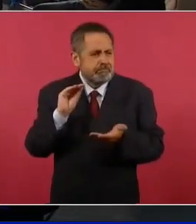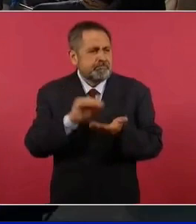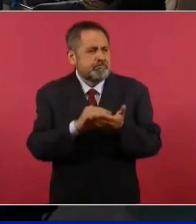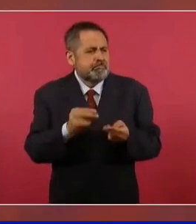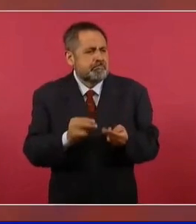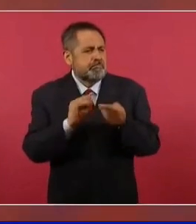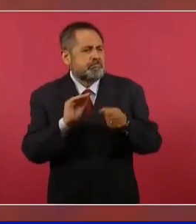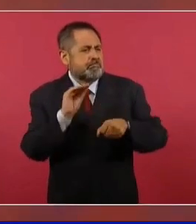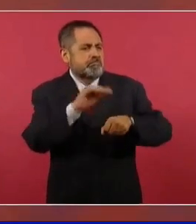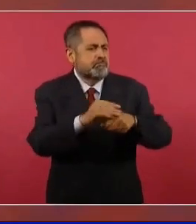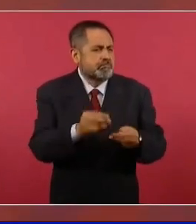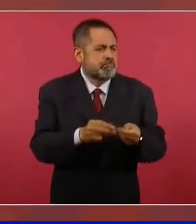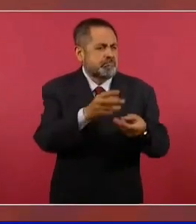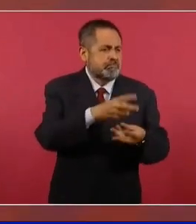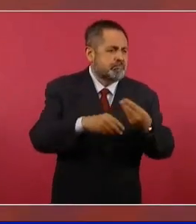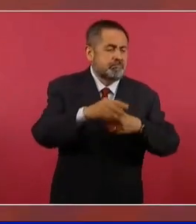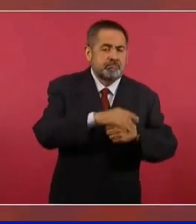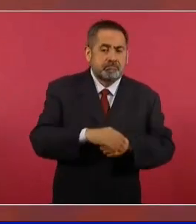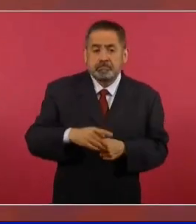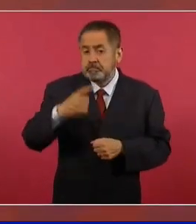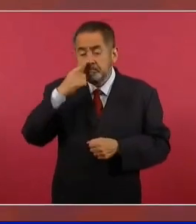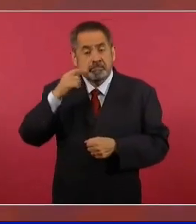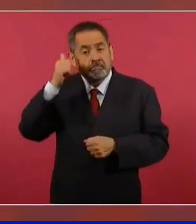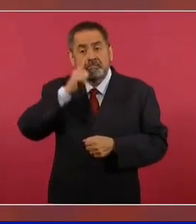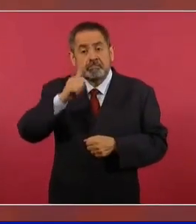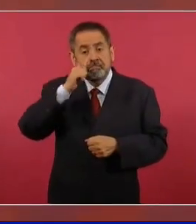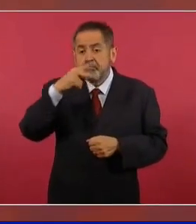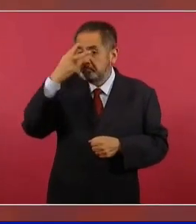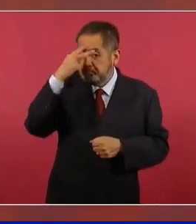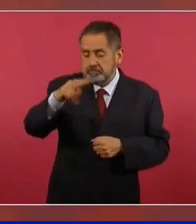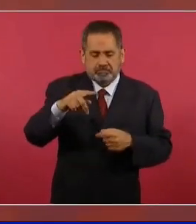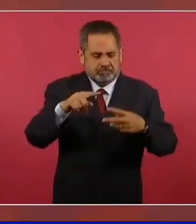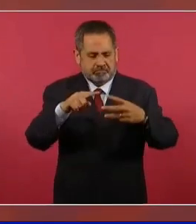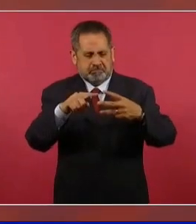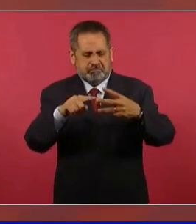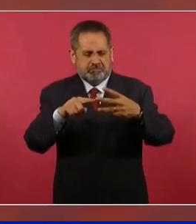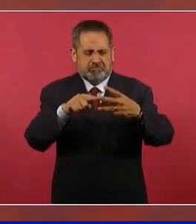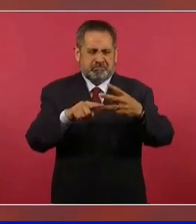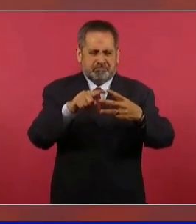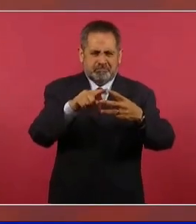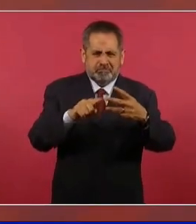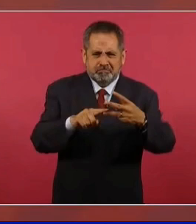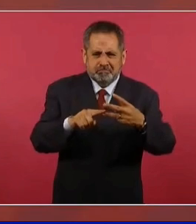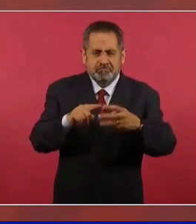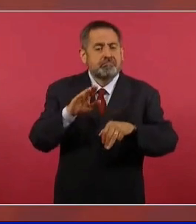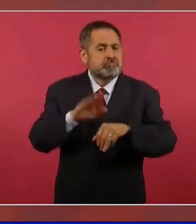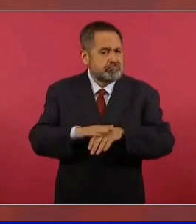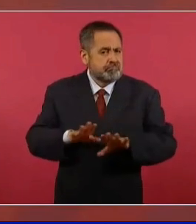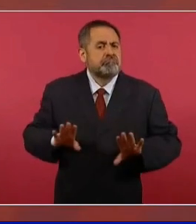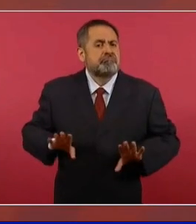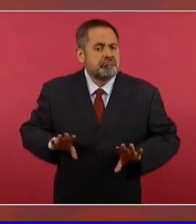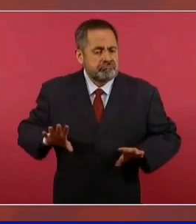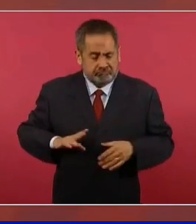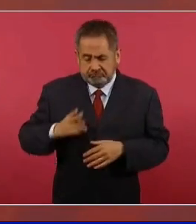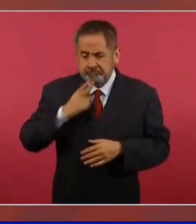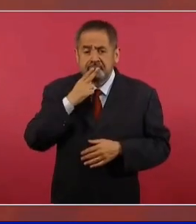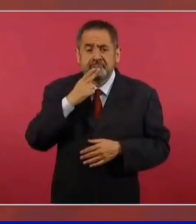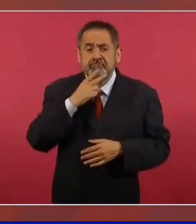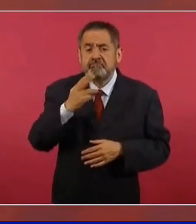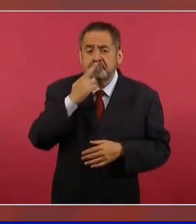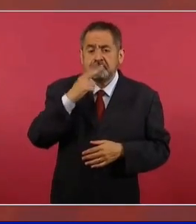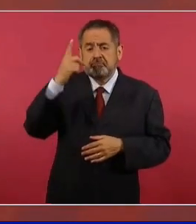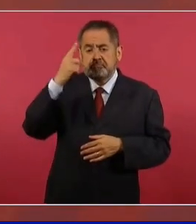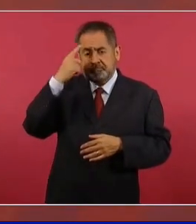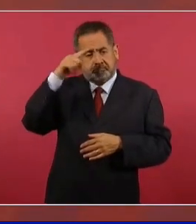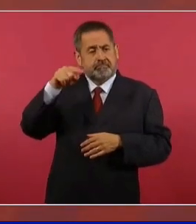Y México está entre los dos, tres países con más ventajas en el mundo para